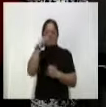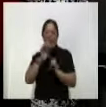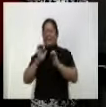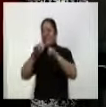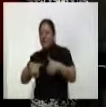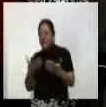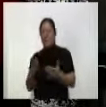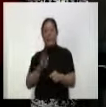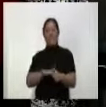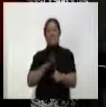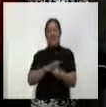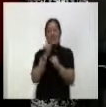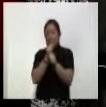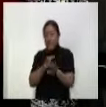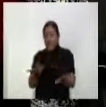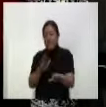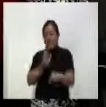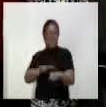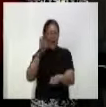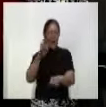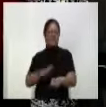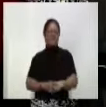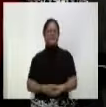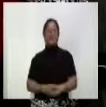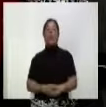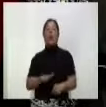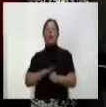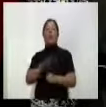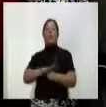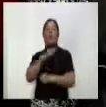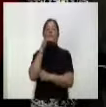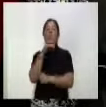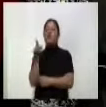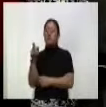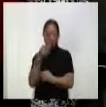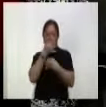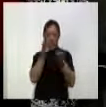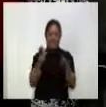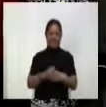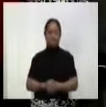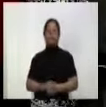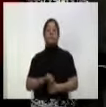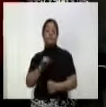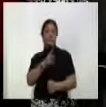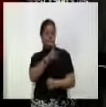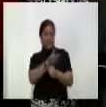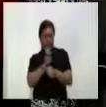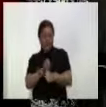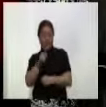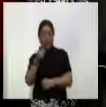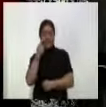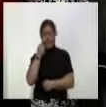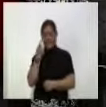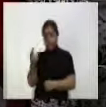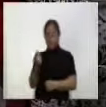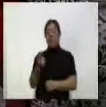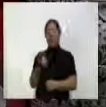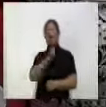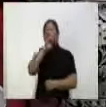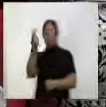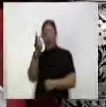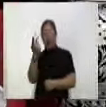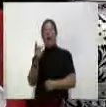inscribir, obtener mayor información. ¿Qué mensaje le podría enviar a ellos? Sí, los invitamos a todos a visitar lo que es la página de la Universidad